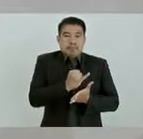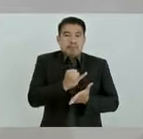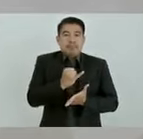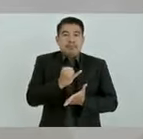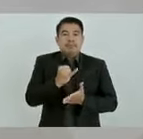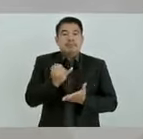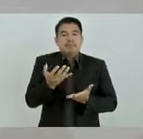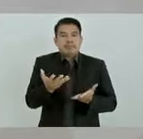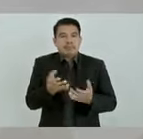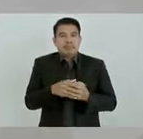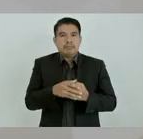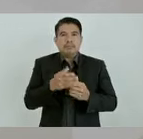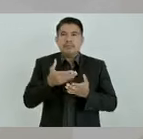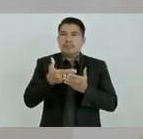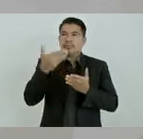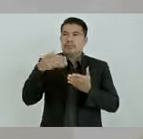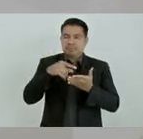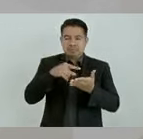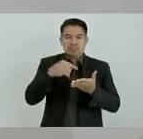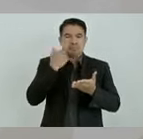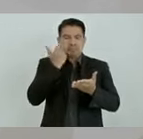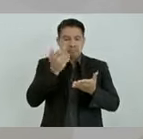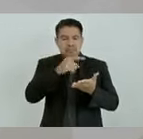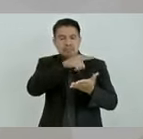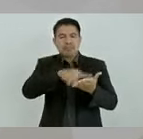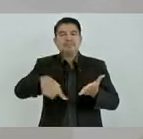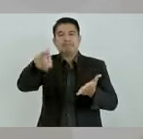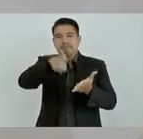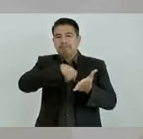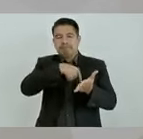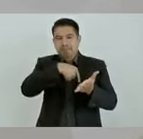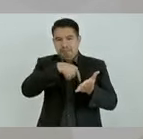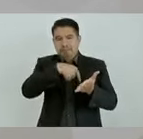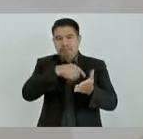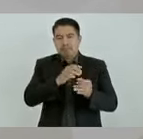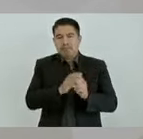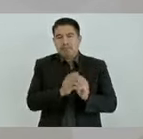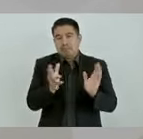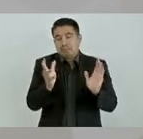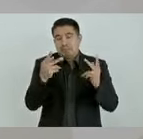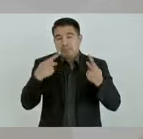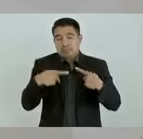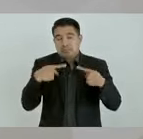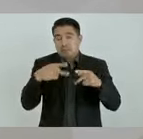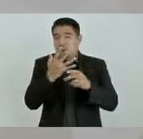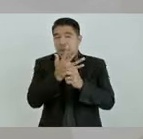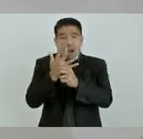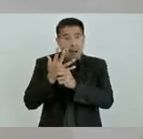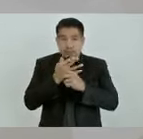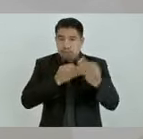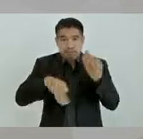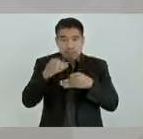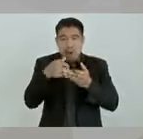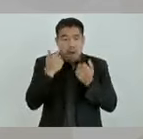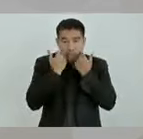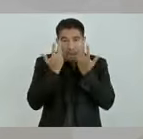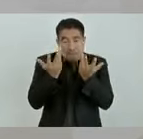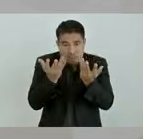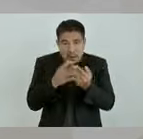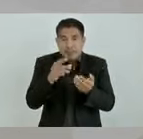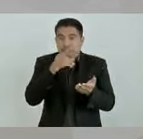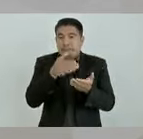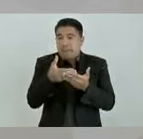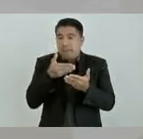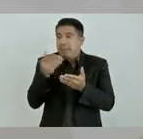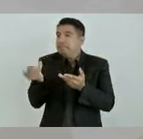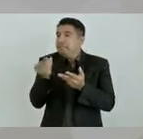de cancelar, porque así lo quiso el pueblo, mediante una